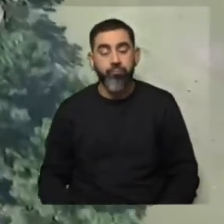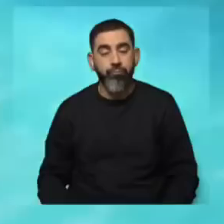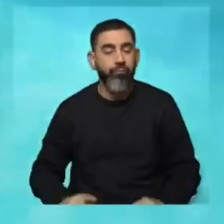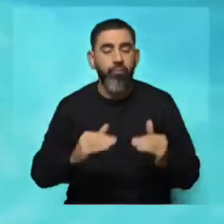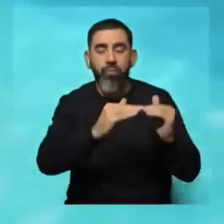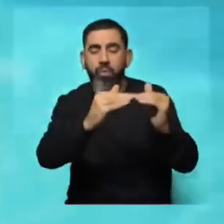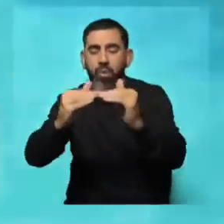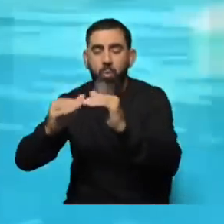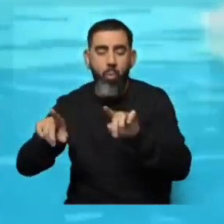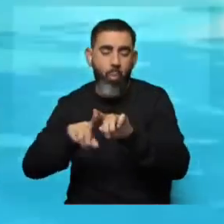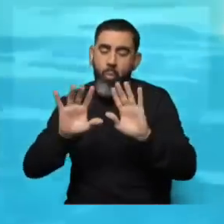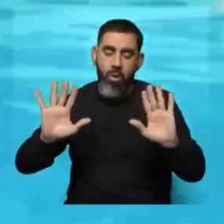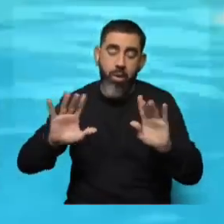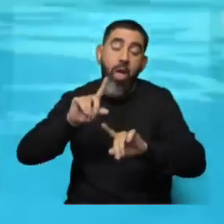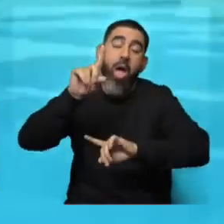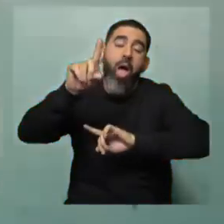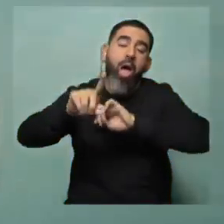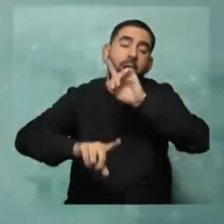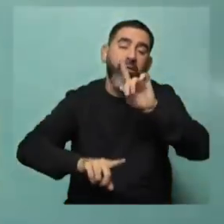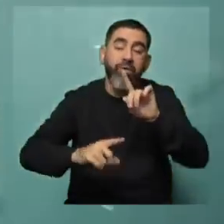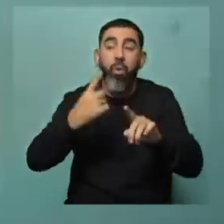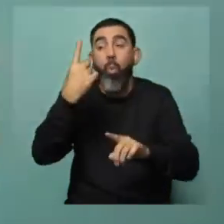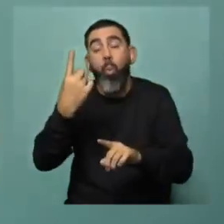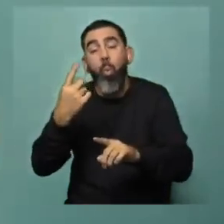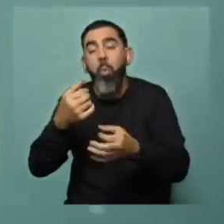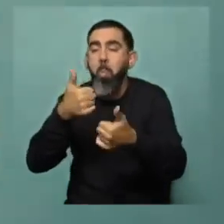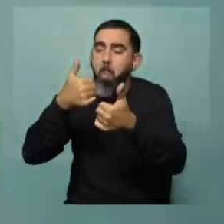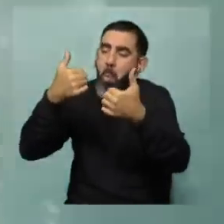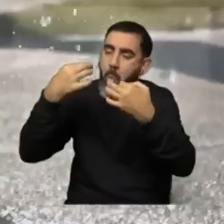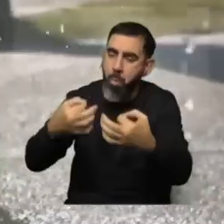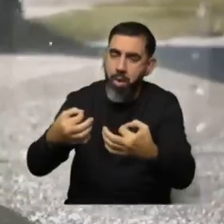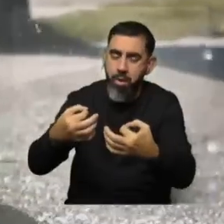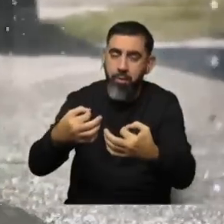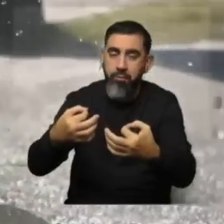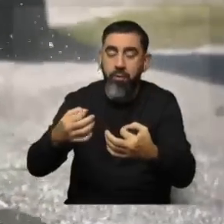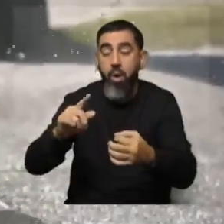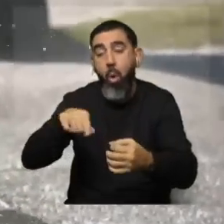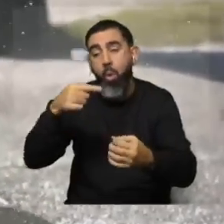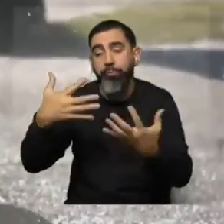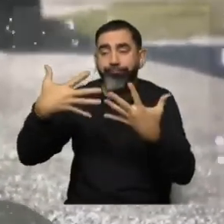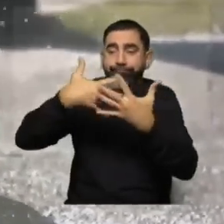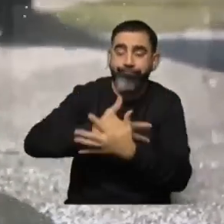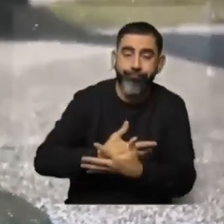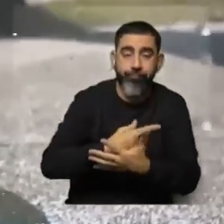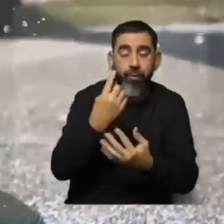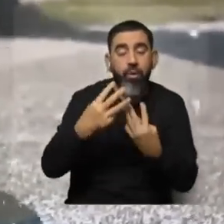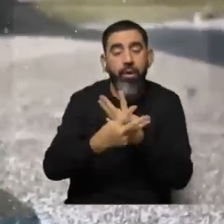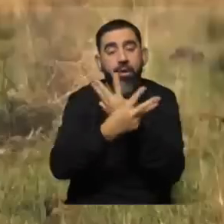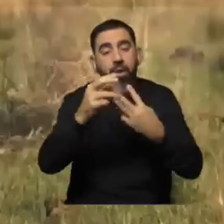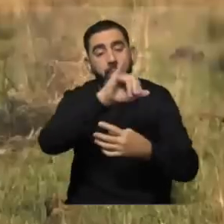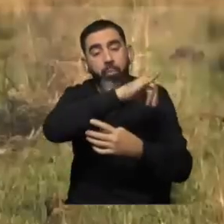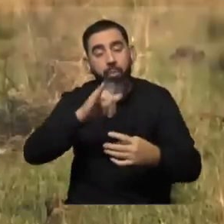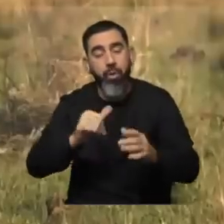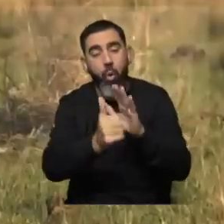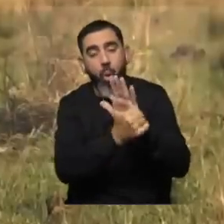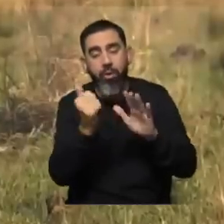homogéneo como como siempre comento a veces hay un operador que le está yendo muy bien en ese destino pero en general la verdad que al